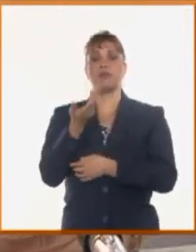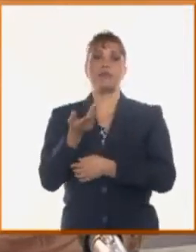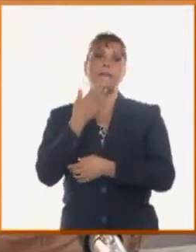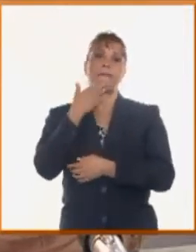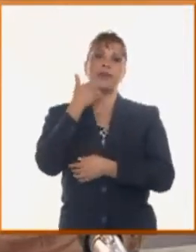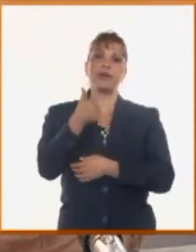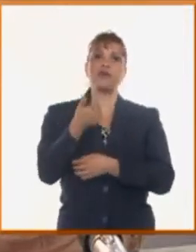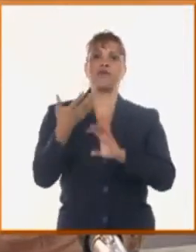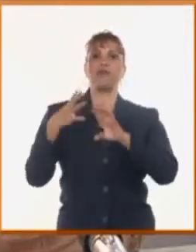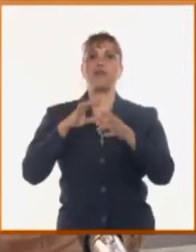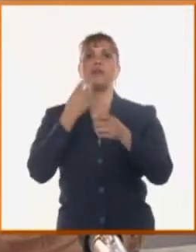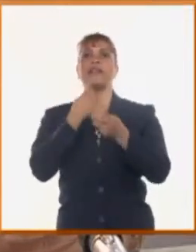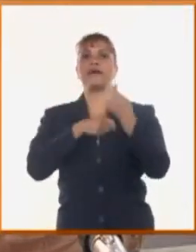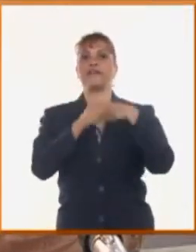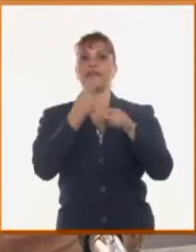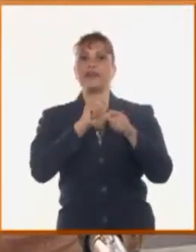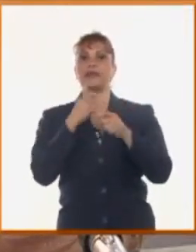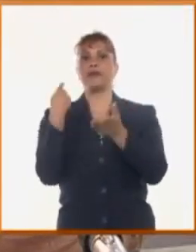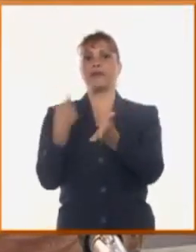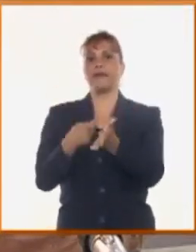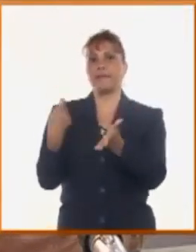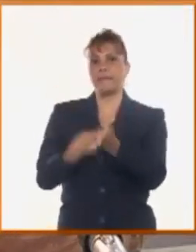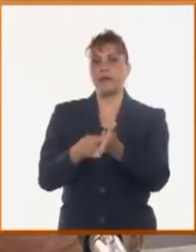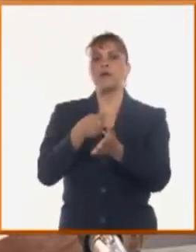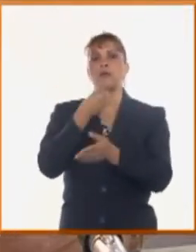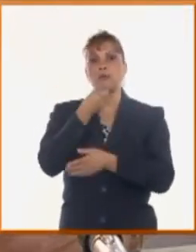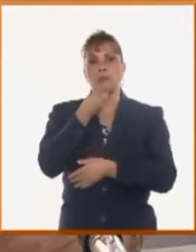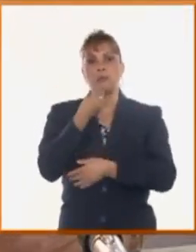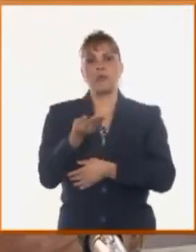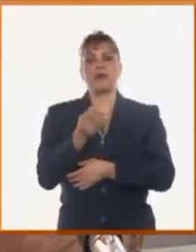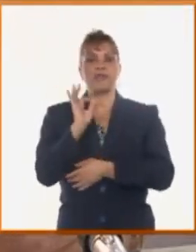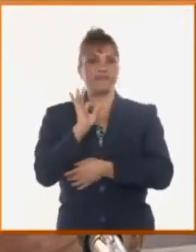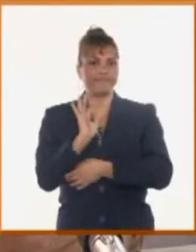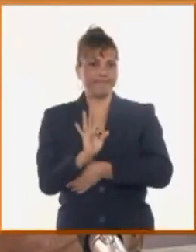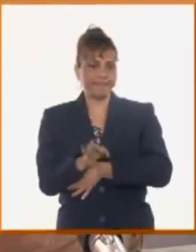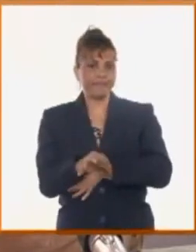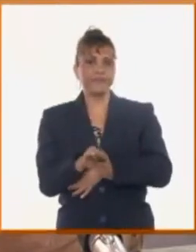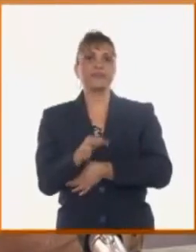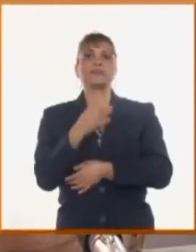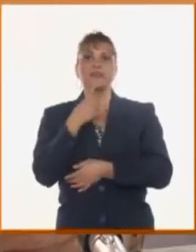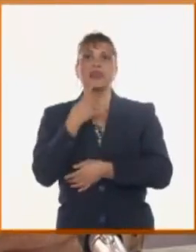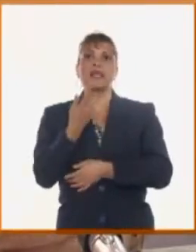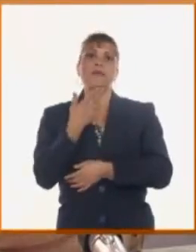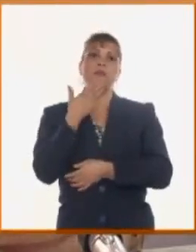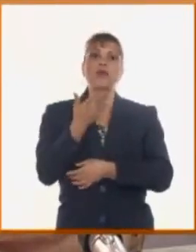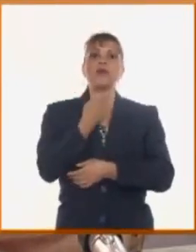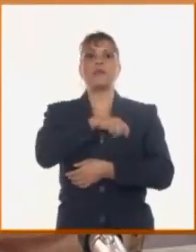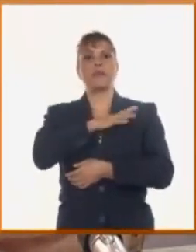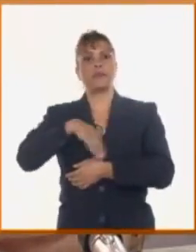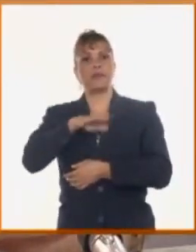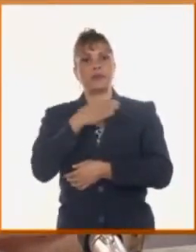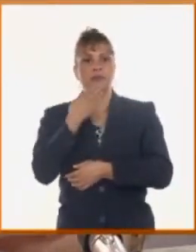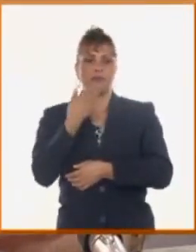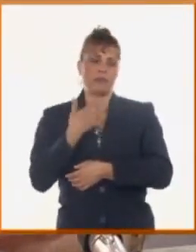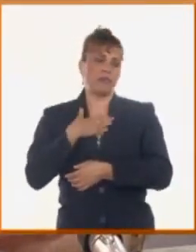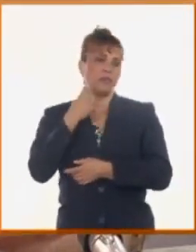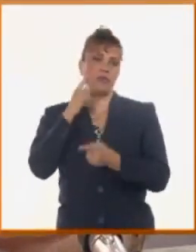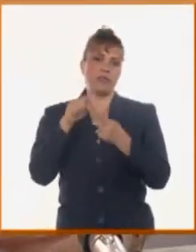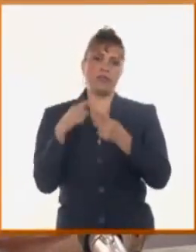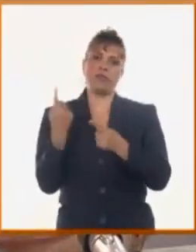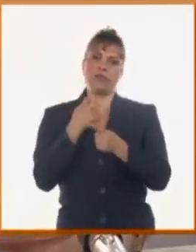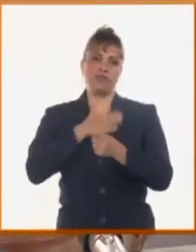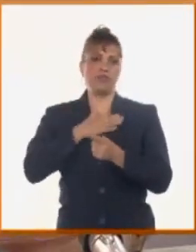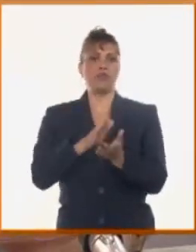estos productos tan necesitados y que puedan ser en realidad asequibles a la población, que al final es nuestro